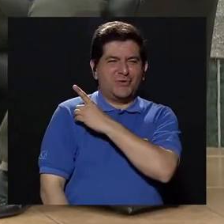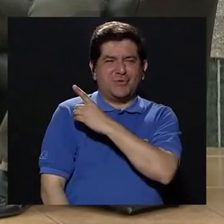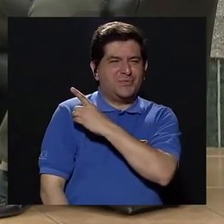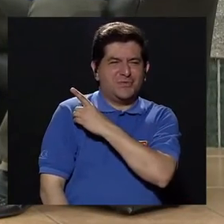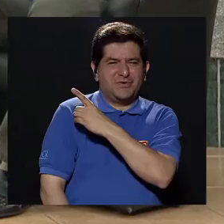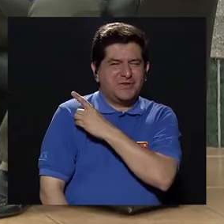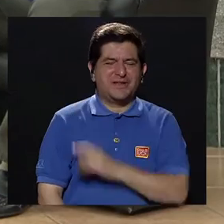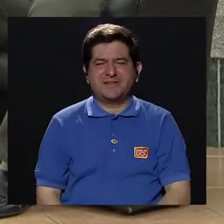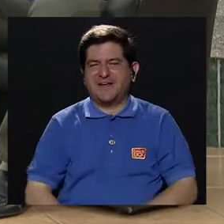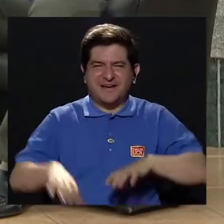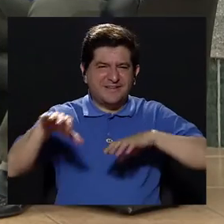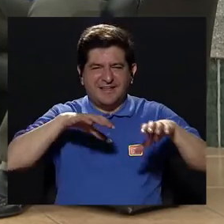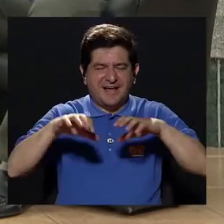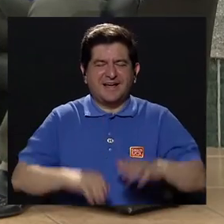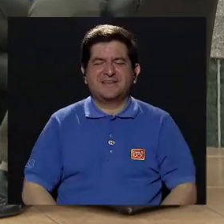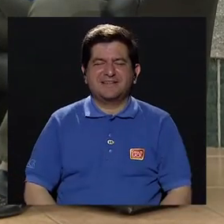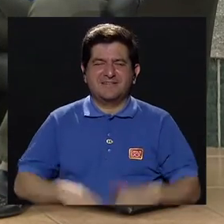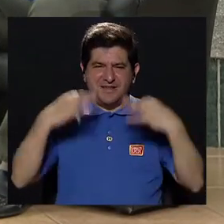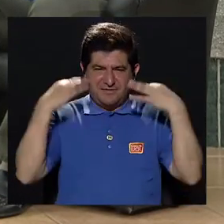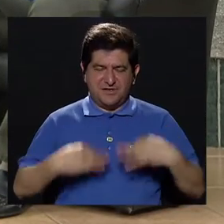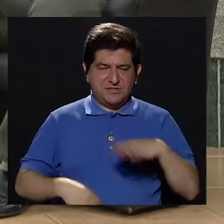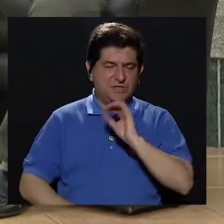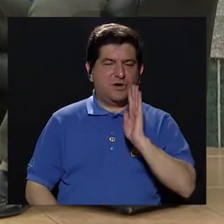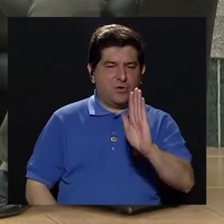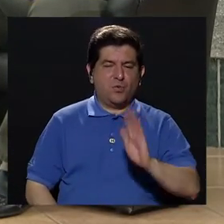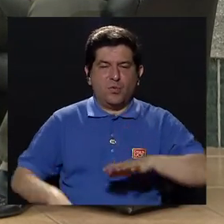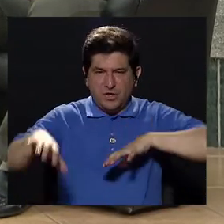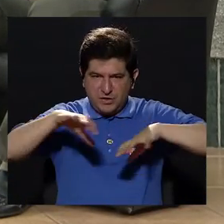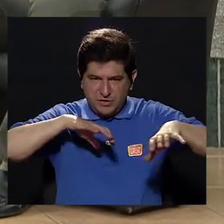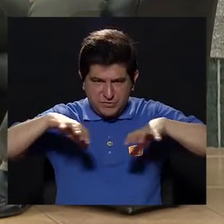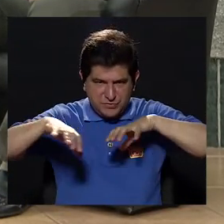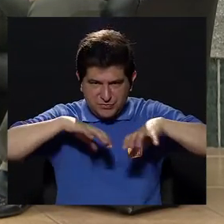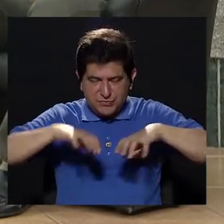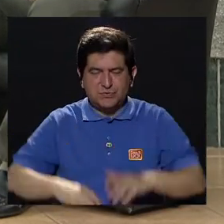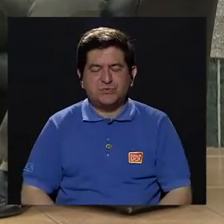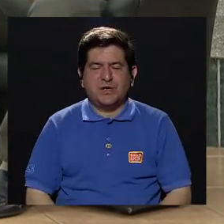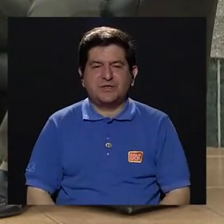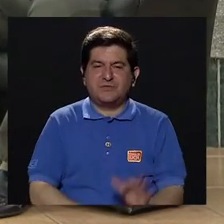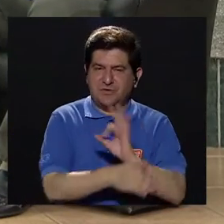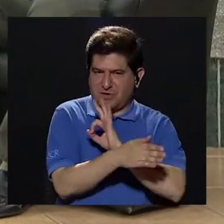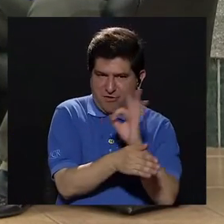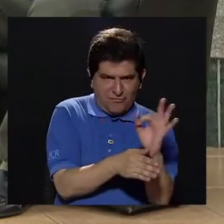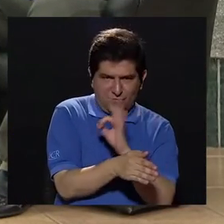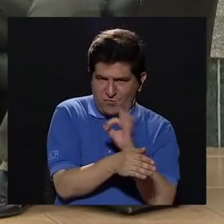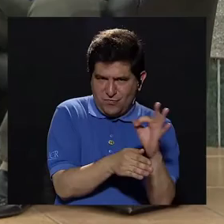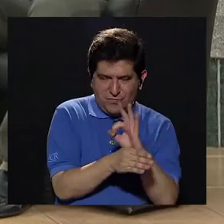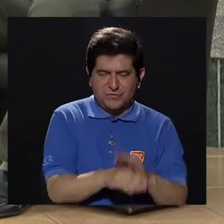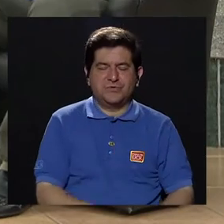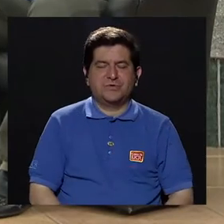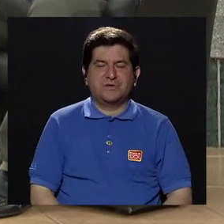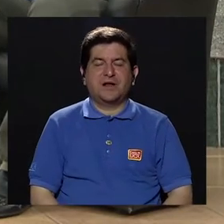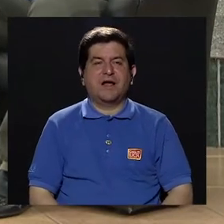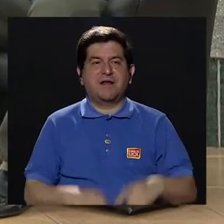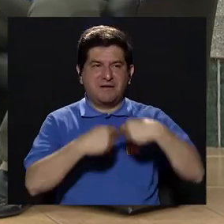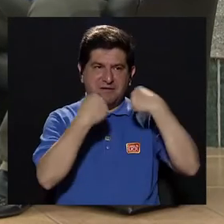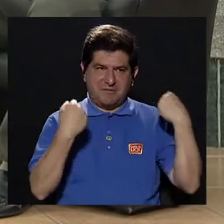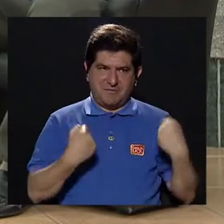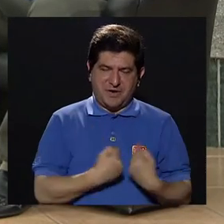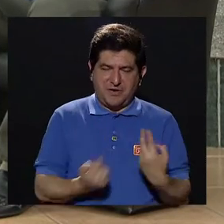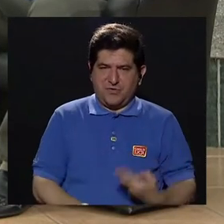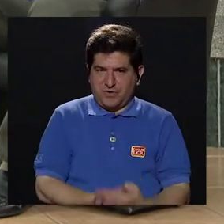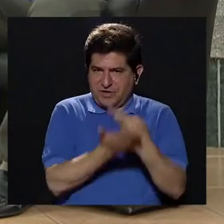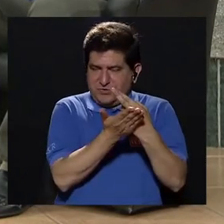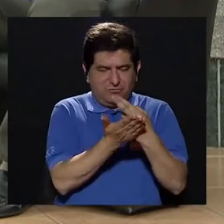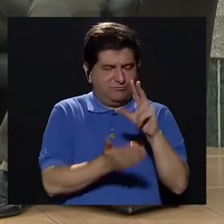de orquesta en los ejercicios físicos o dirigiéndolo en su actividad como actividad funcional cardíaca,